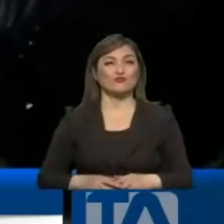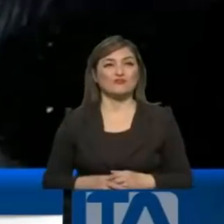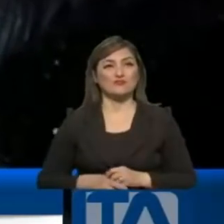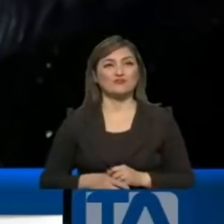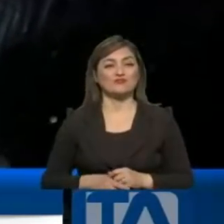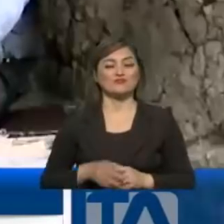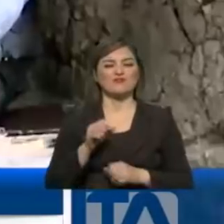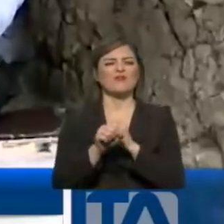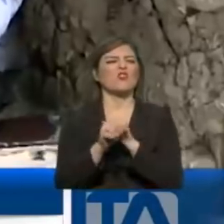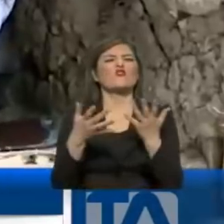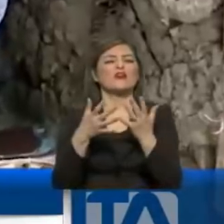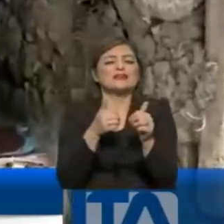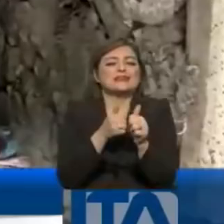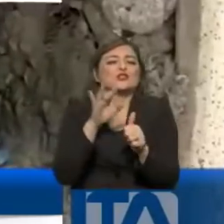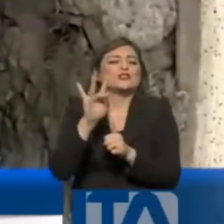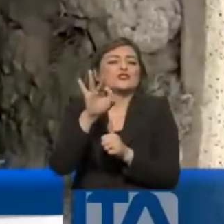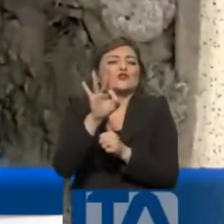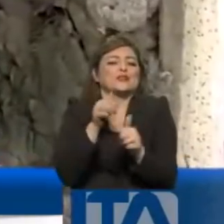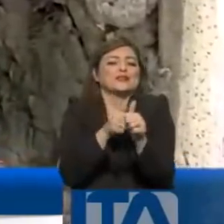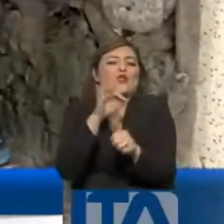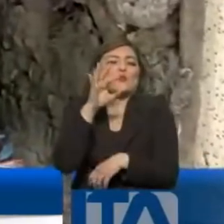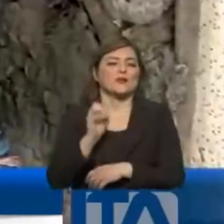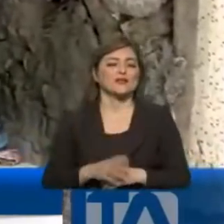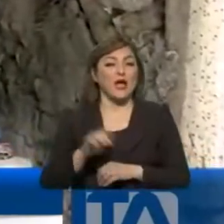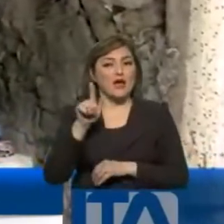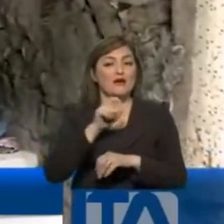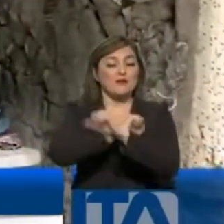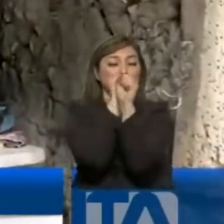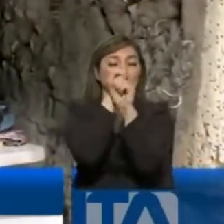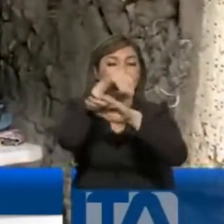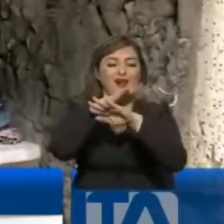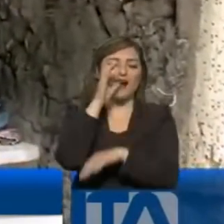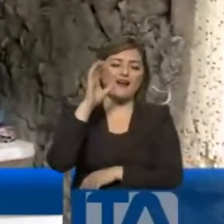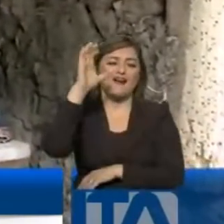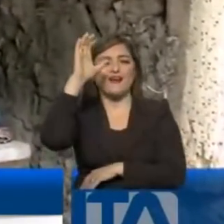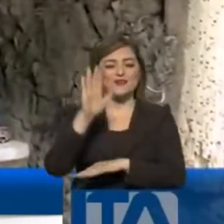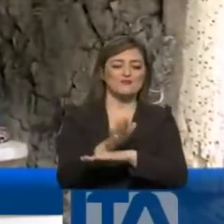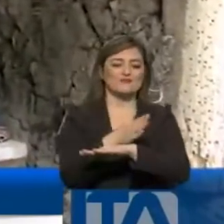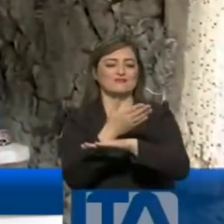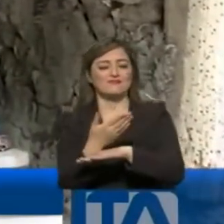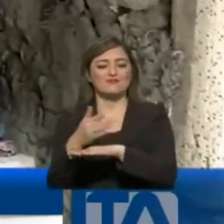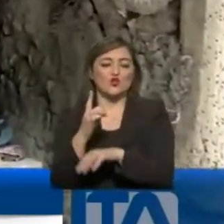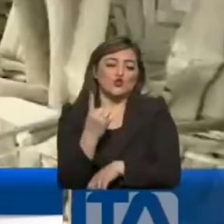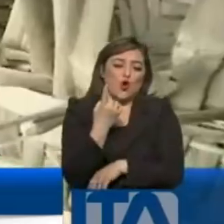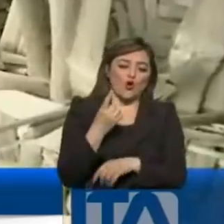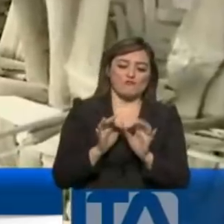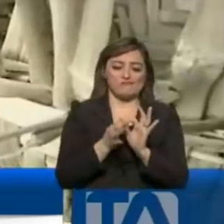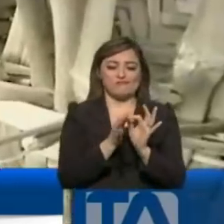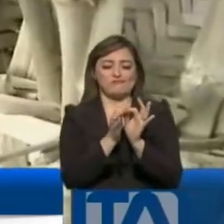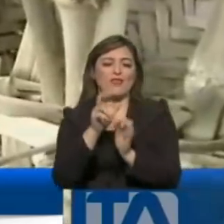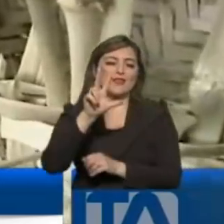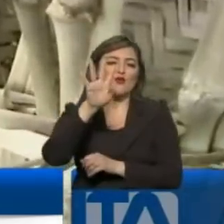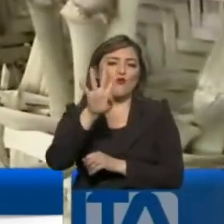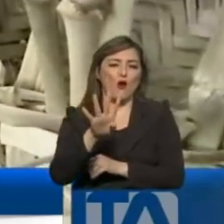Juan Bautista tiene cerca de 90 años de edad. Durante las mañanas y tardes, entre cantos y acompañado de su soledad, teje de